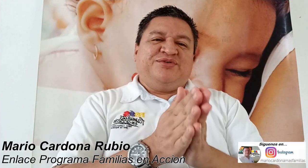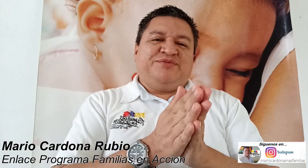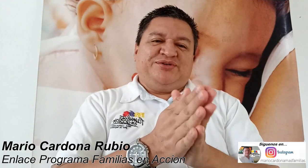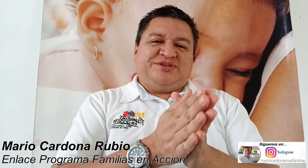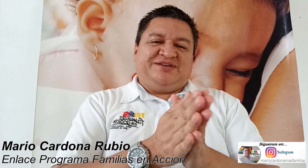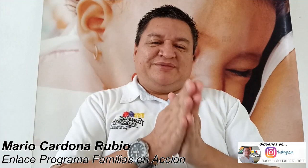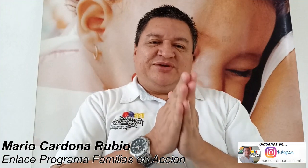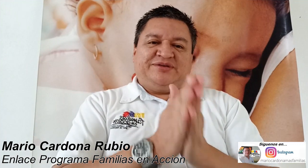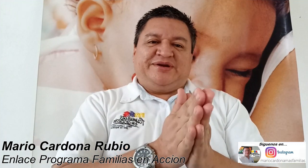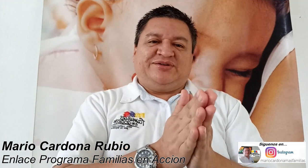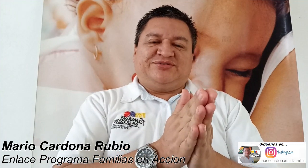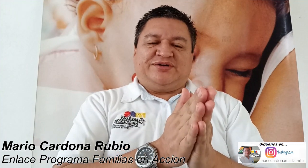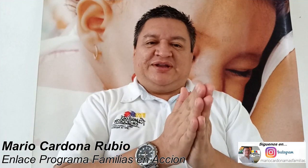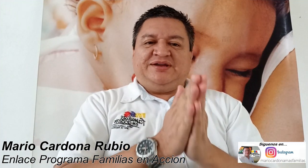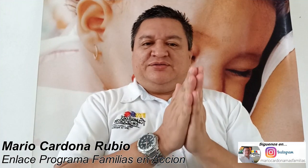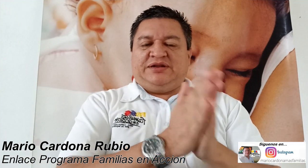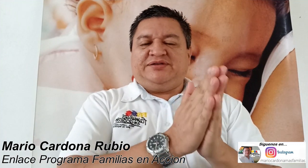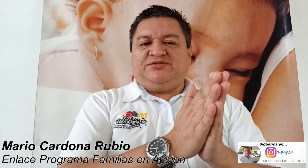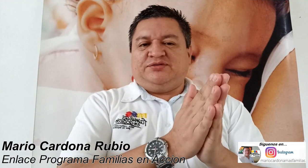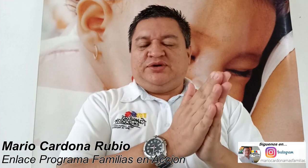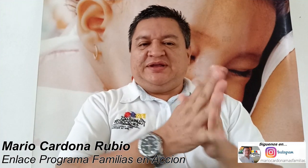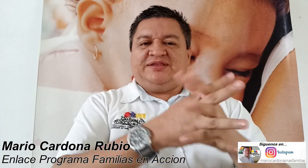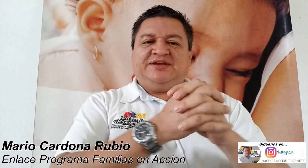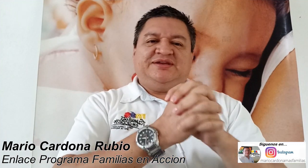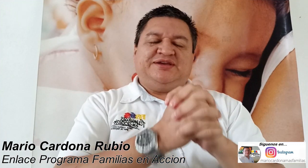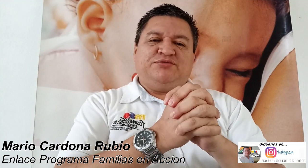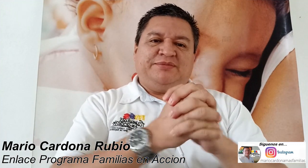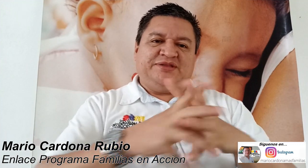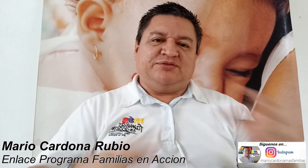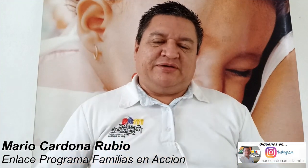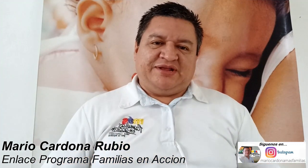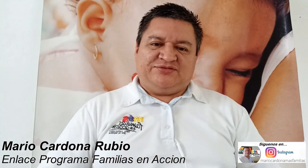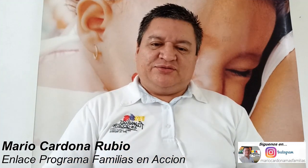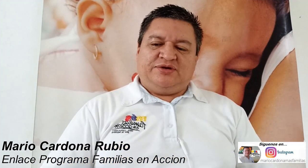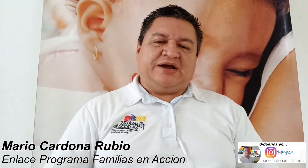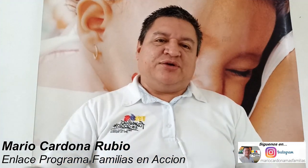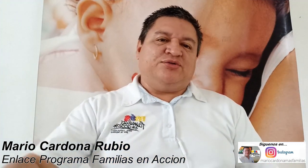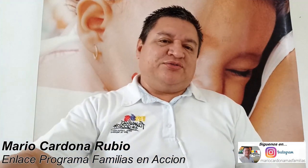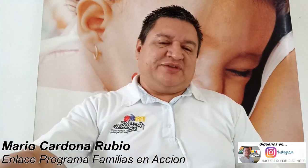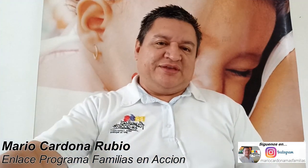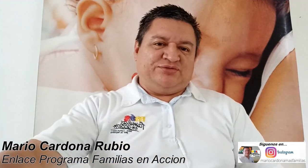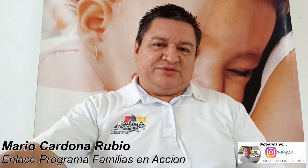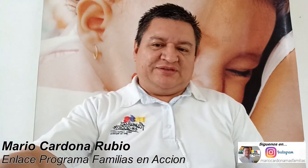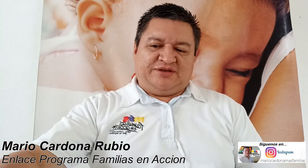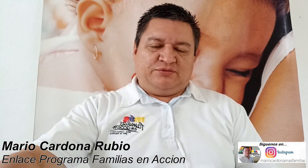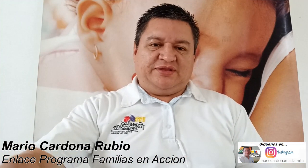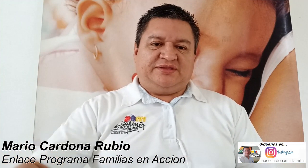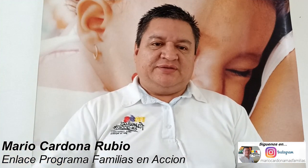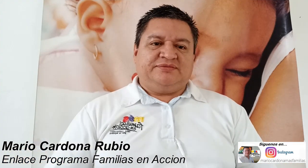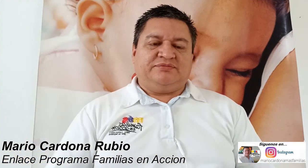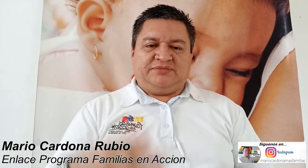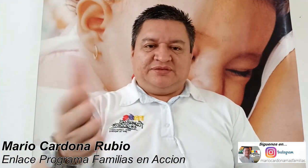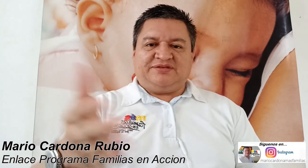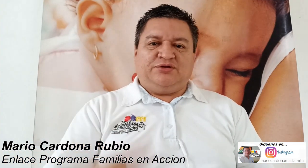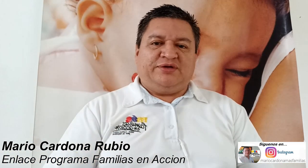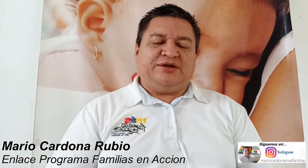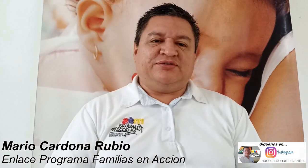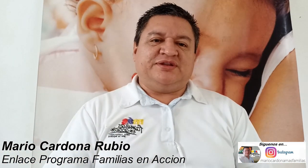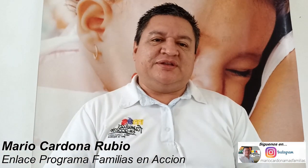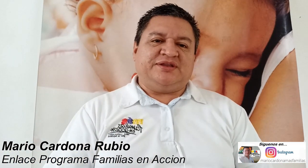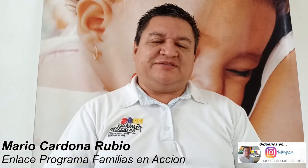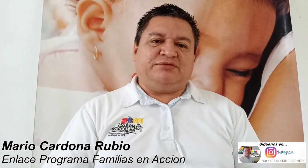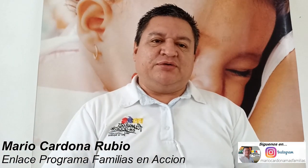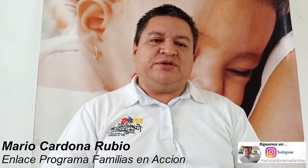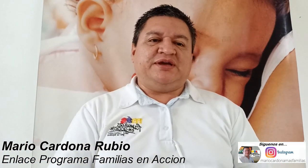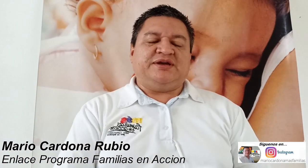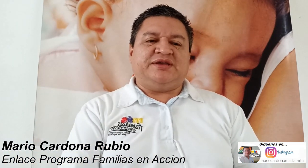Hola, hola, muy buenos días amigos, amigas de nuestro canal. Una bendición muy grande. Igualmente un abrazo a cada uno de ustedes donde se encuentren. Saludarlos